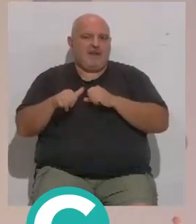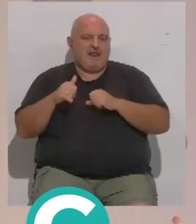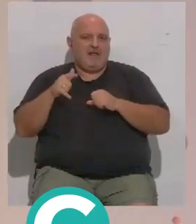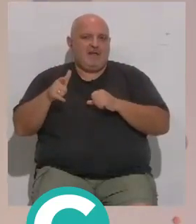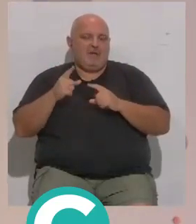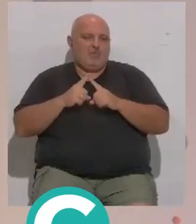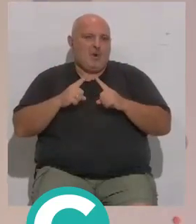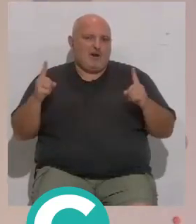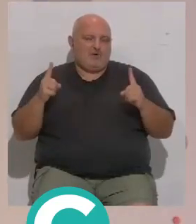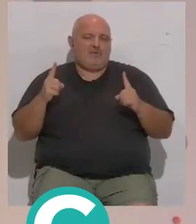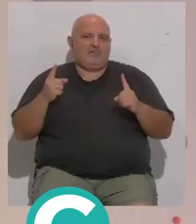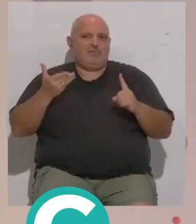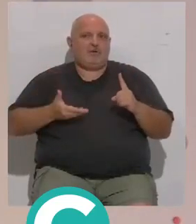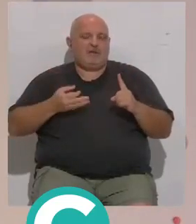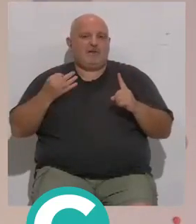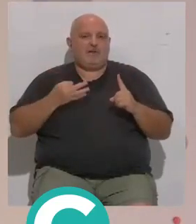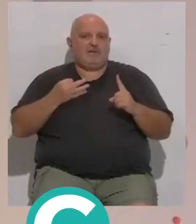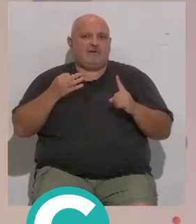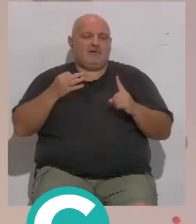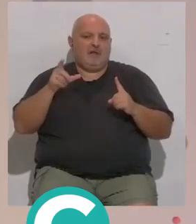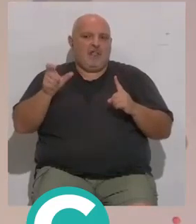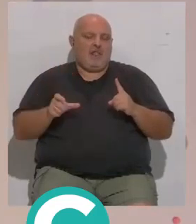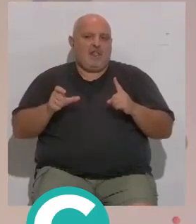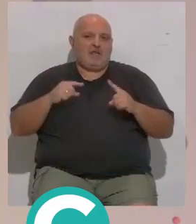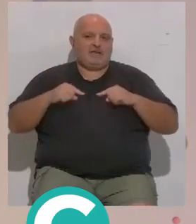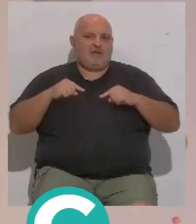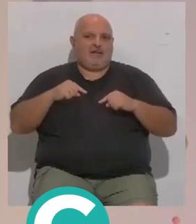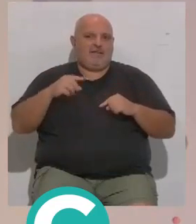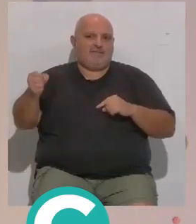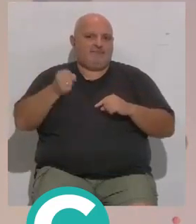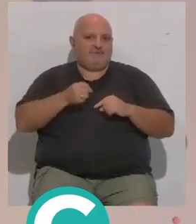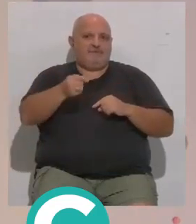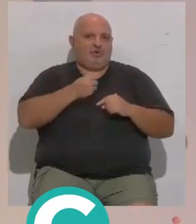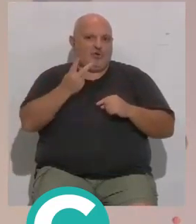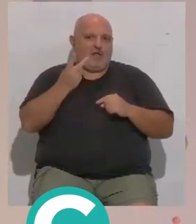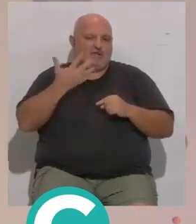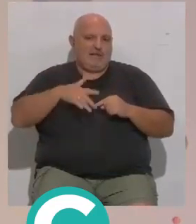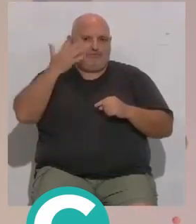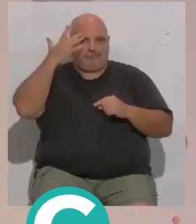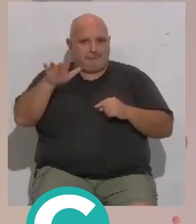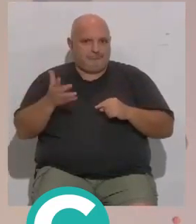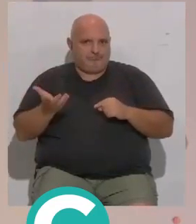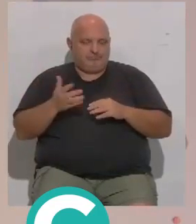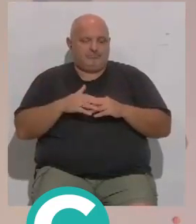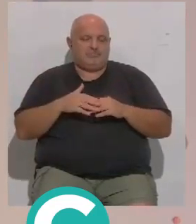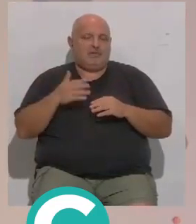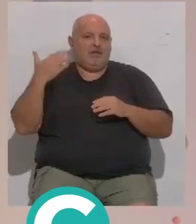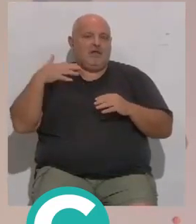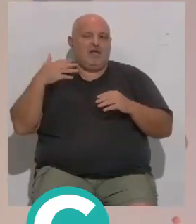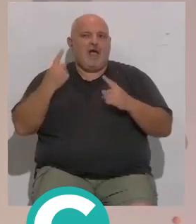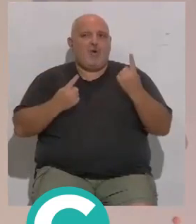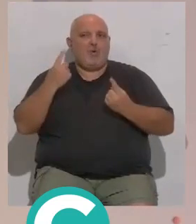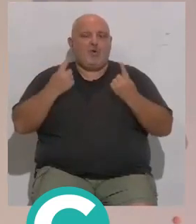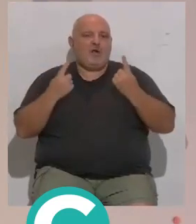es muy largo y lo importante es que ya Sergio puede disponer de ellos. En el inicio de la temporada no se utilizó como excusa la ausencia de